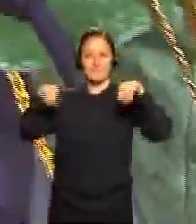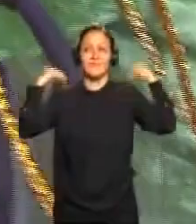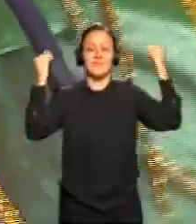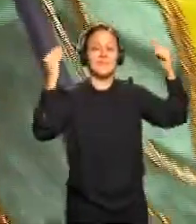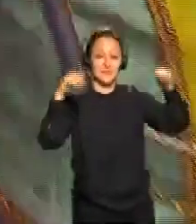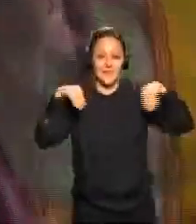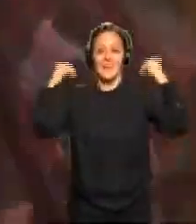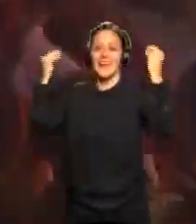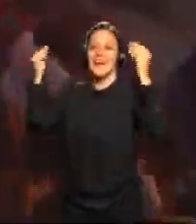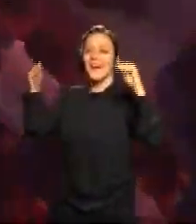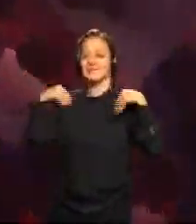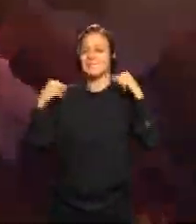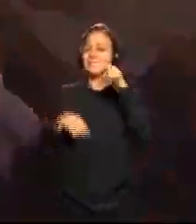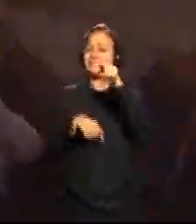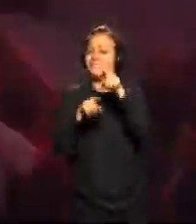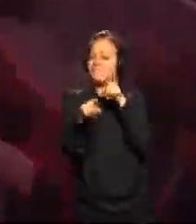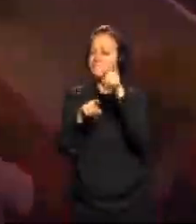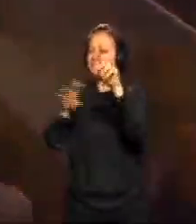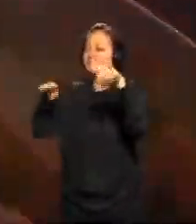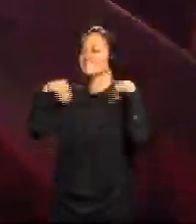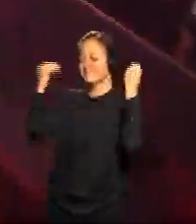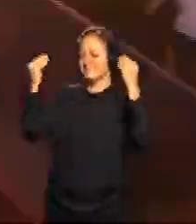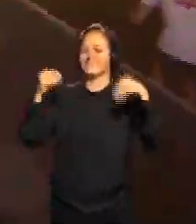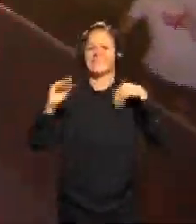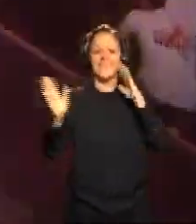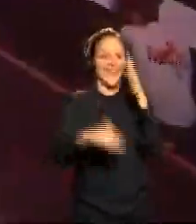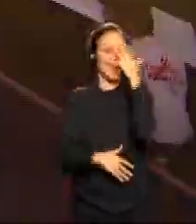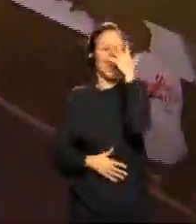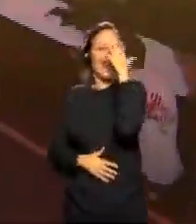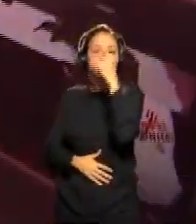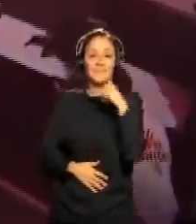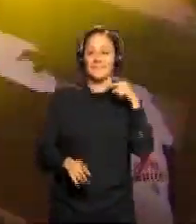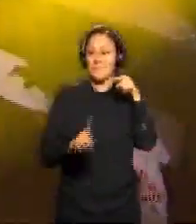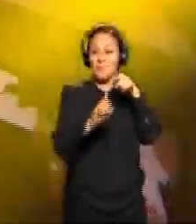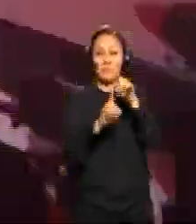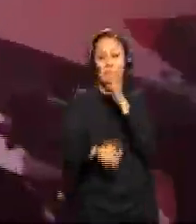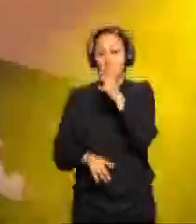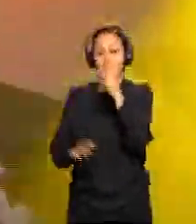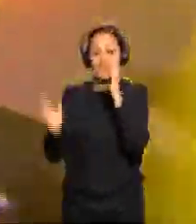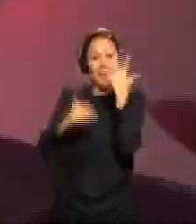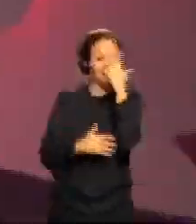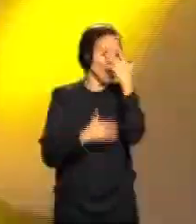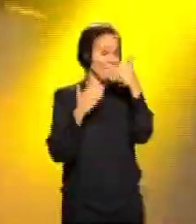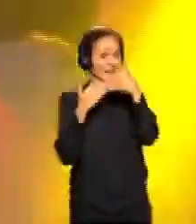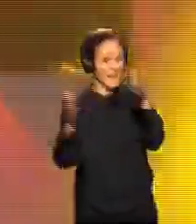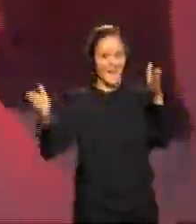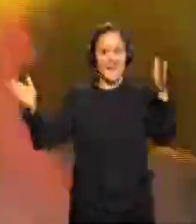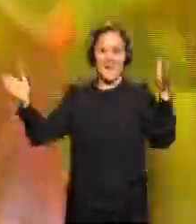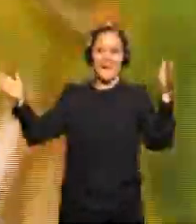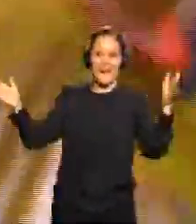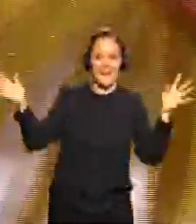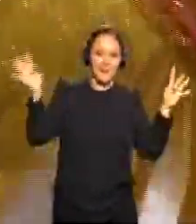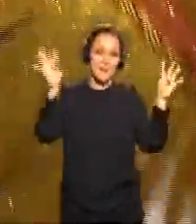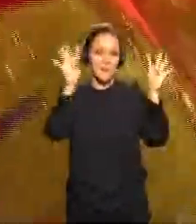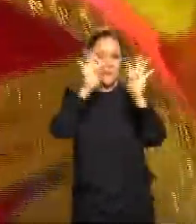locos para hacerte disfrutar para ti. Que ha llegado el